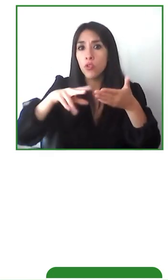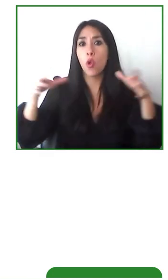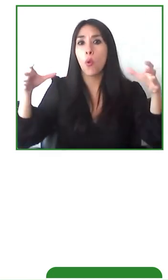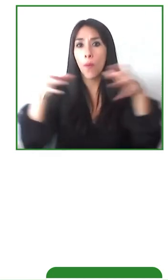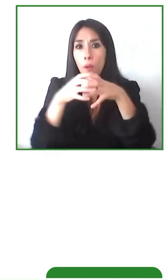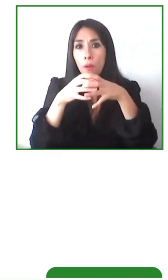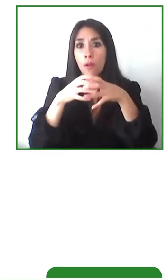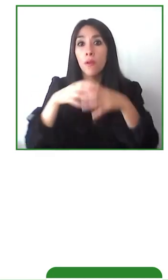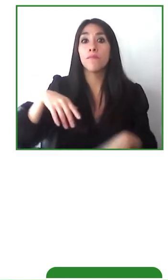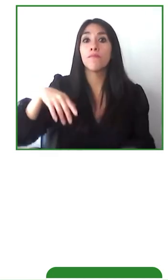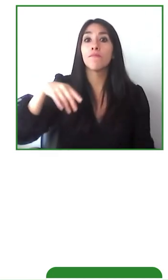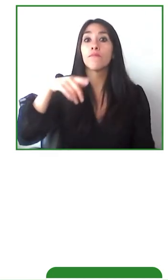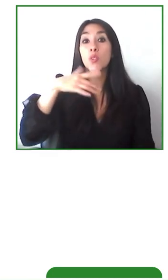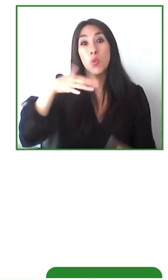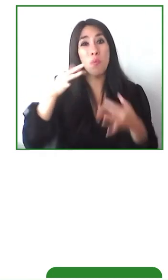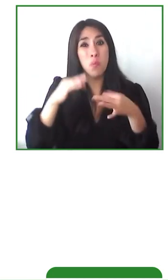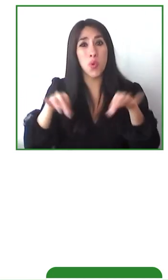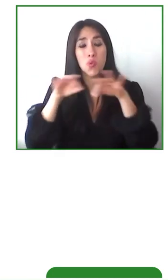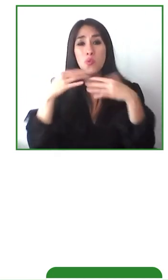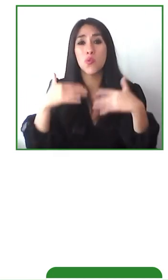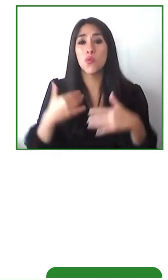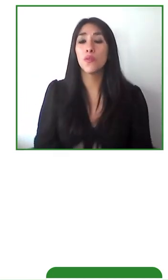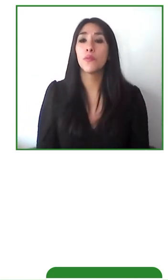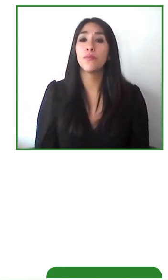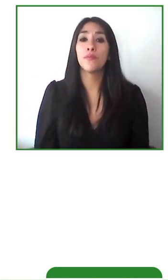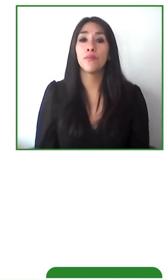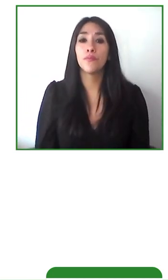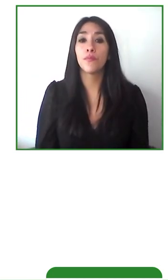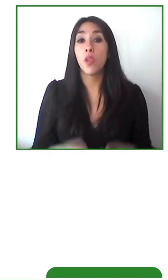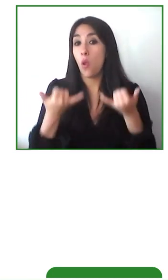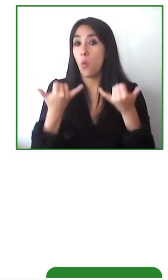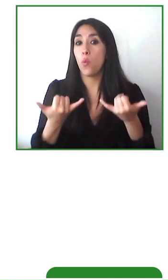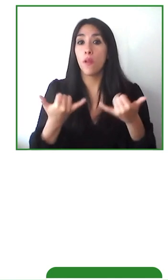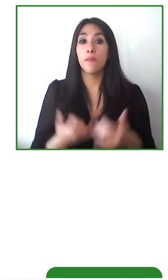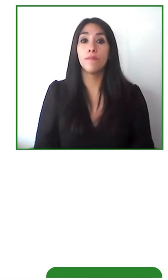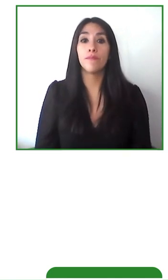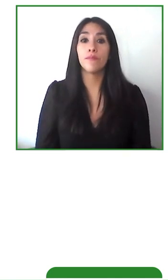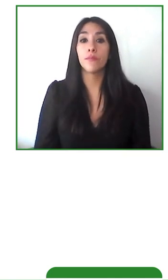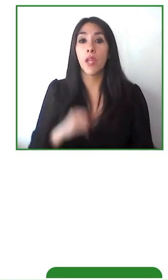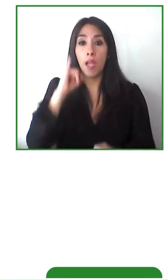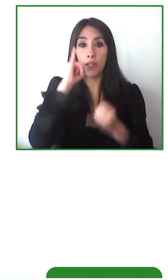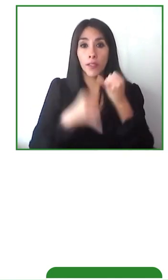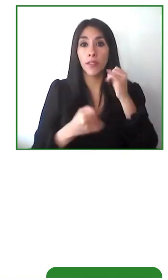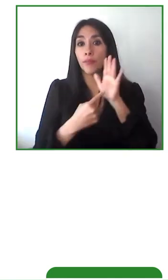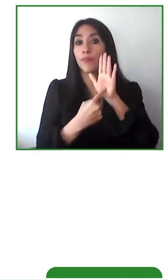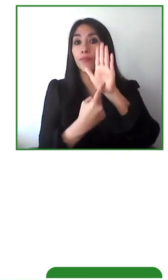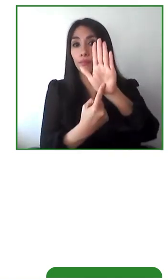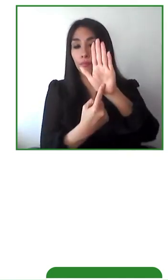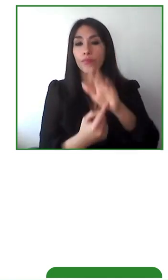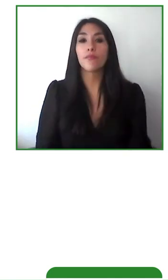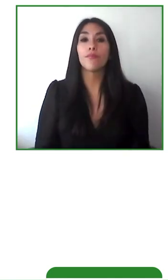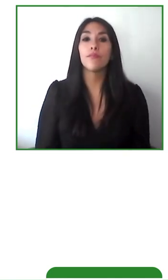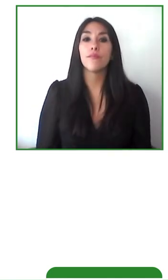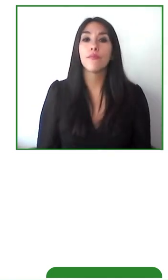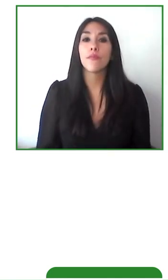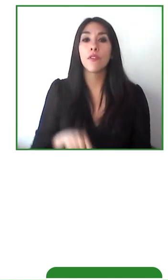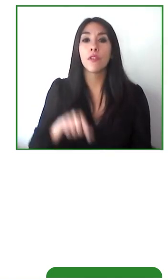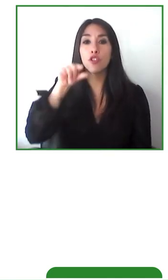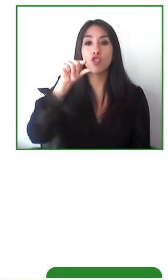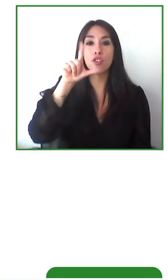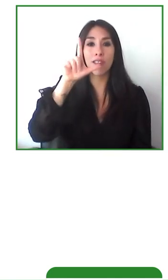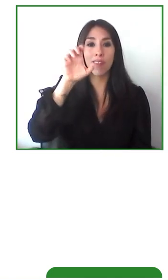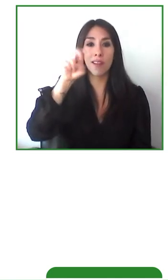Después de ustedes, vamos a pasar para la última presentación de hoy, que es de Glenda Doral. Tengo el placer de invitarte